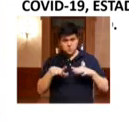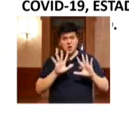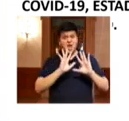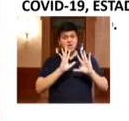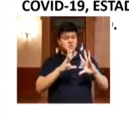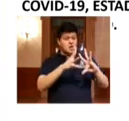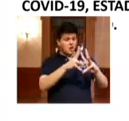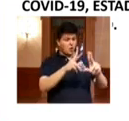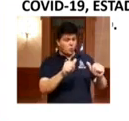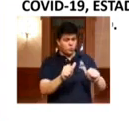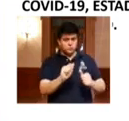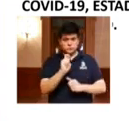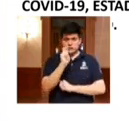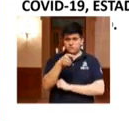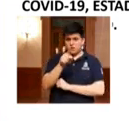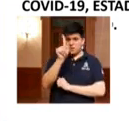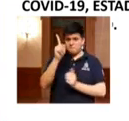que son